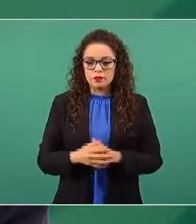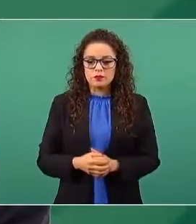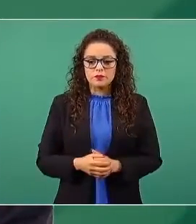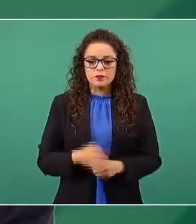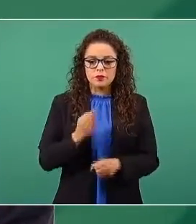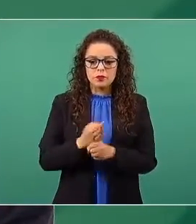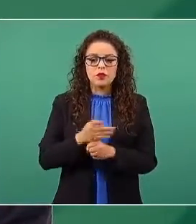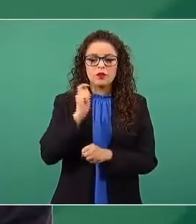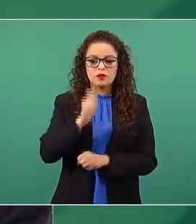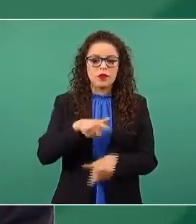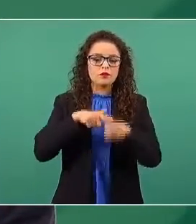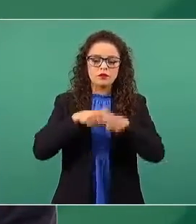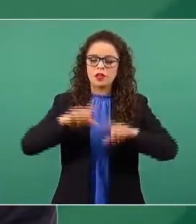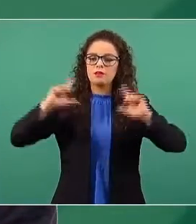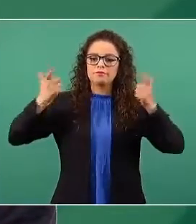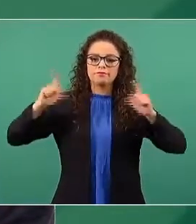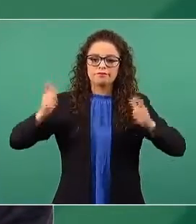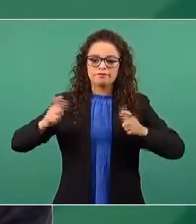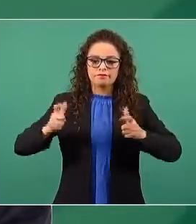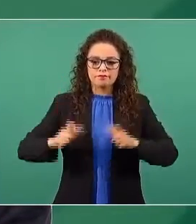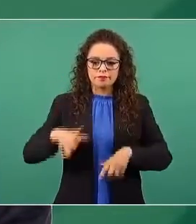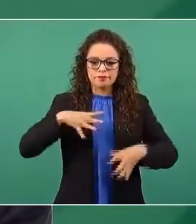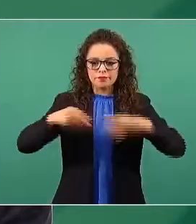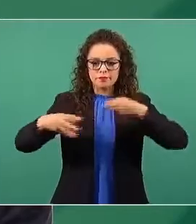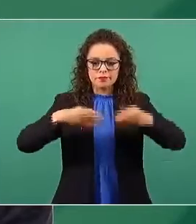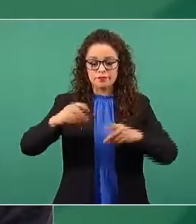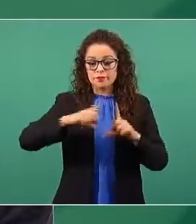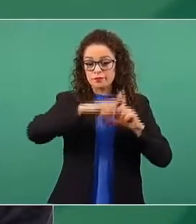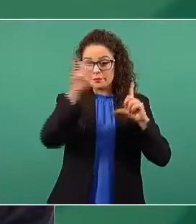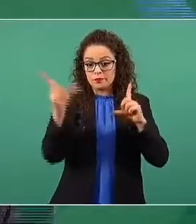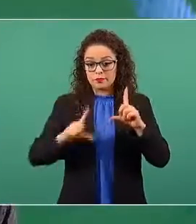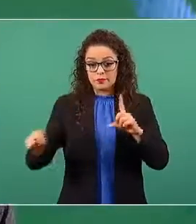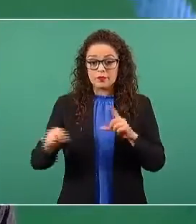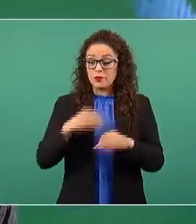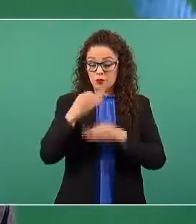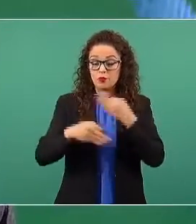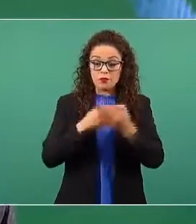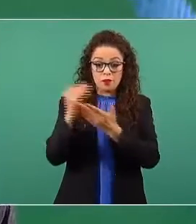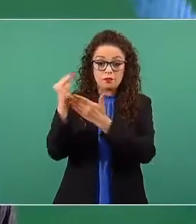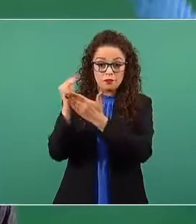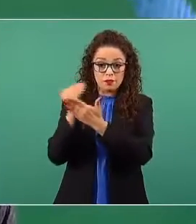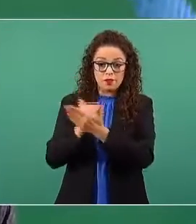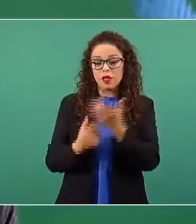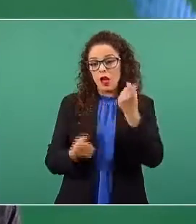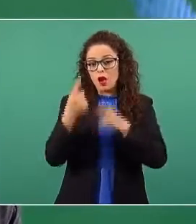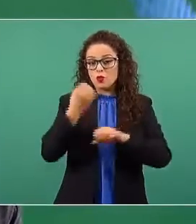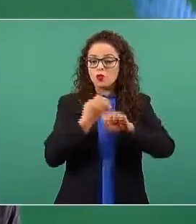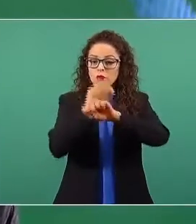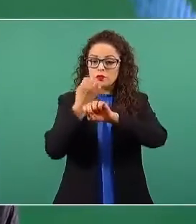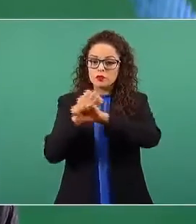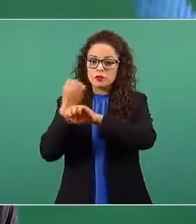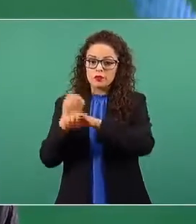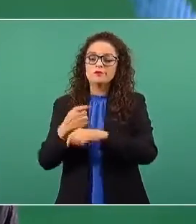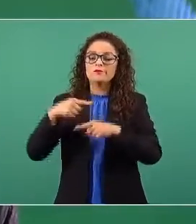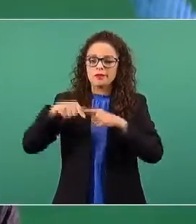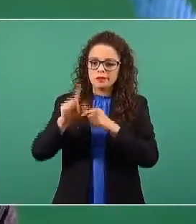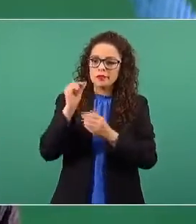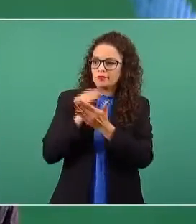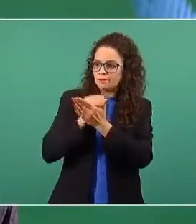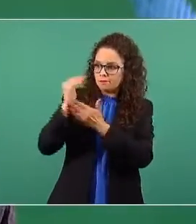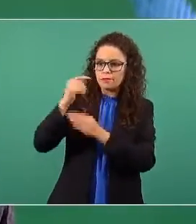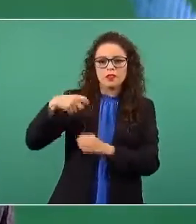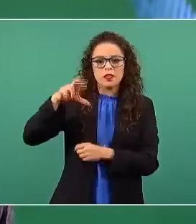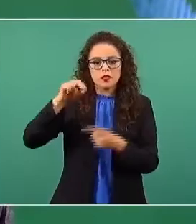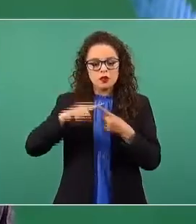de reducción de la epidemia, prácticamente todo el territorio en reducción. Algunas entidades federativas están al alza, ya lo hemos dicho, Quintana